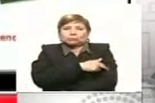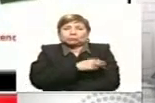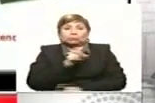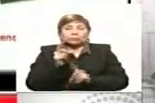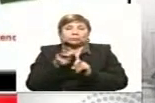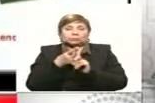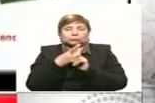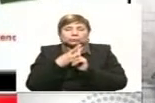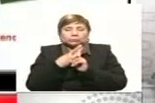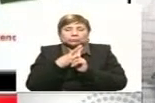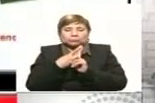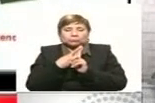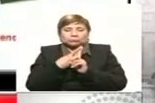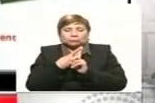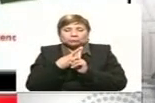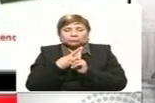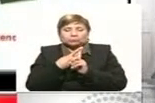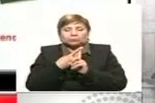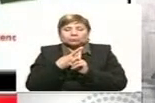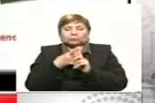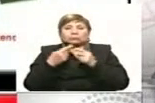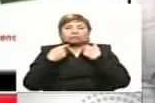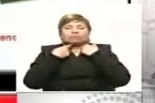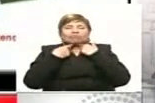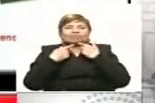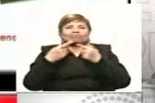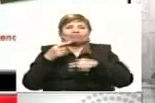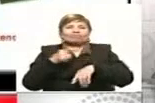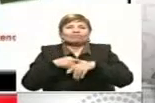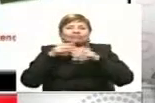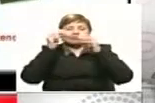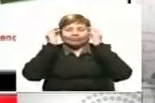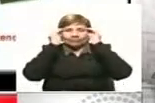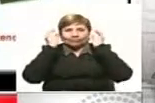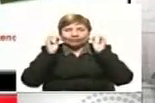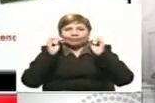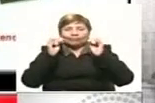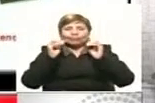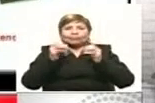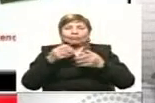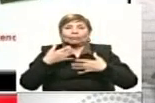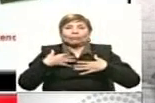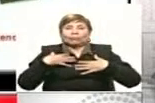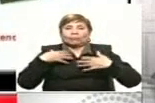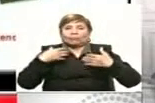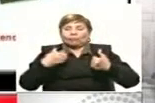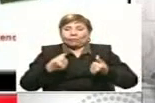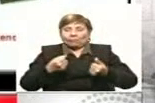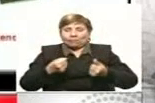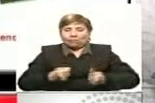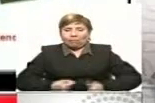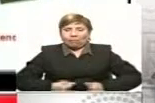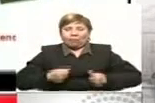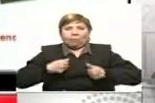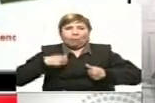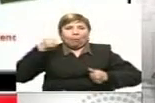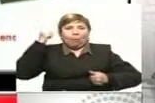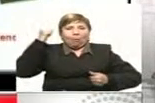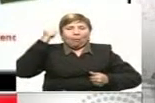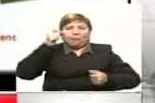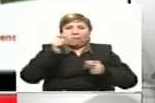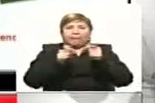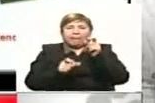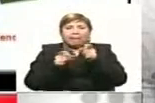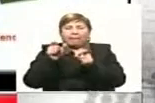primero se ha perdido la oportunidad de mantener en el paciente una vida sana, que es el derecho de toda